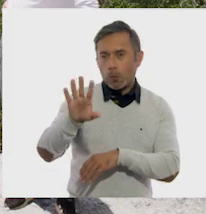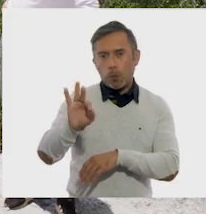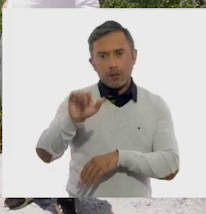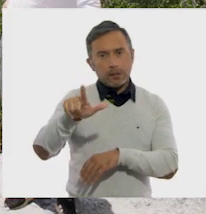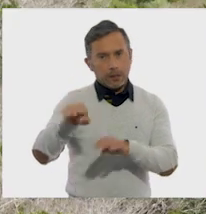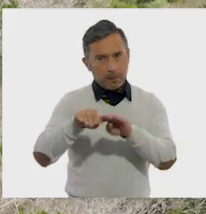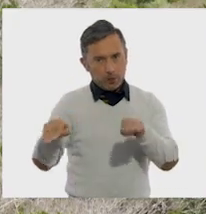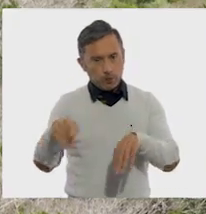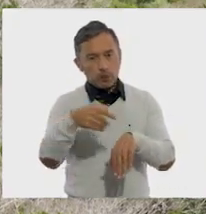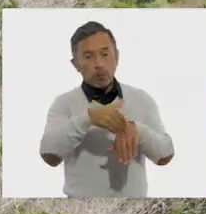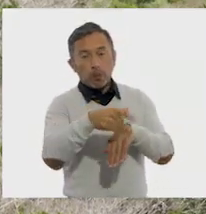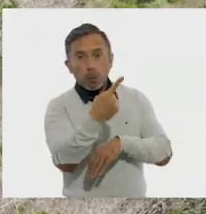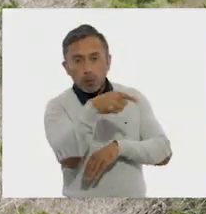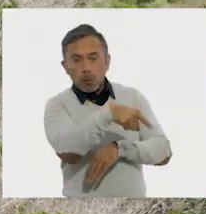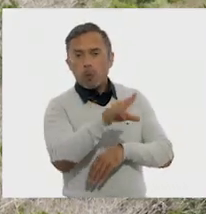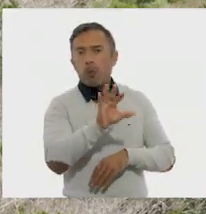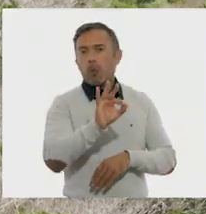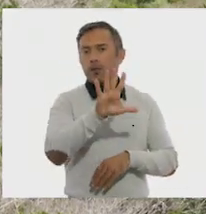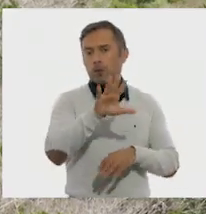1 45.